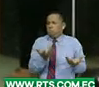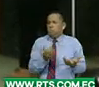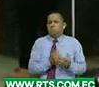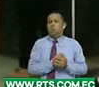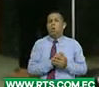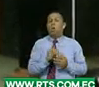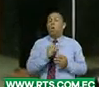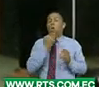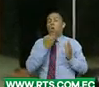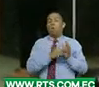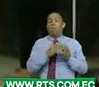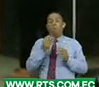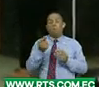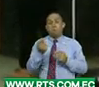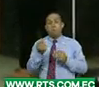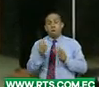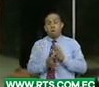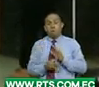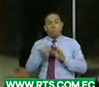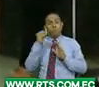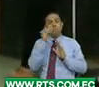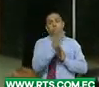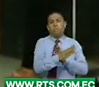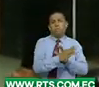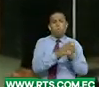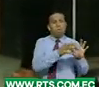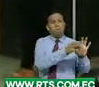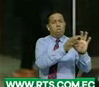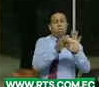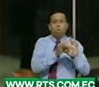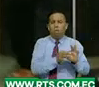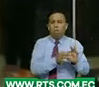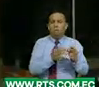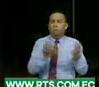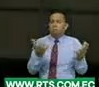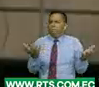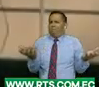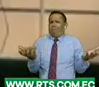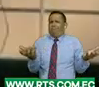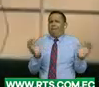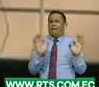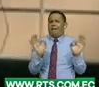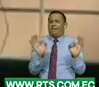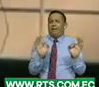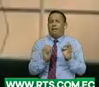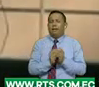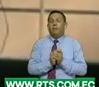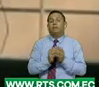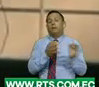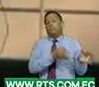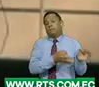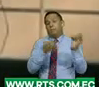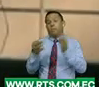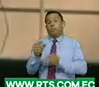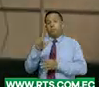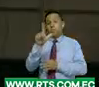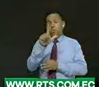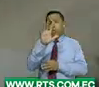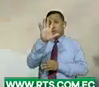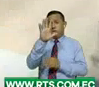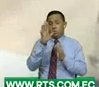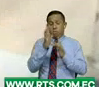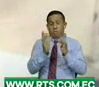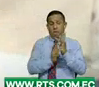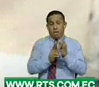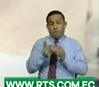con ninguno de los coprocesados que podemos entender como si fuera la ruta del dinero el próximo lunes 5 de abril el fiscal eduardo díaz